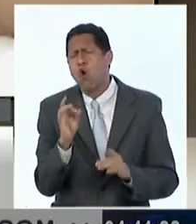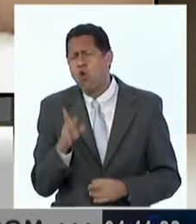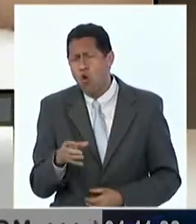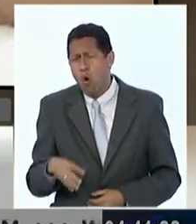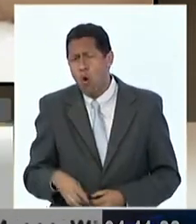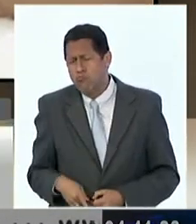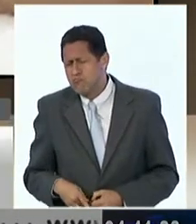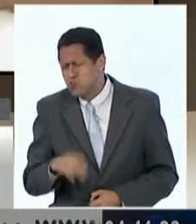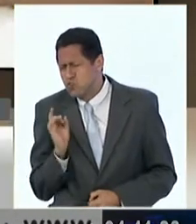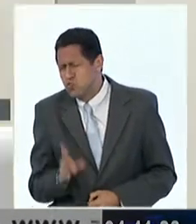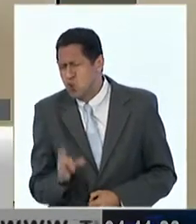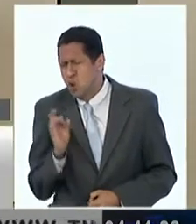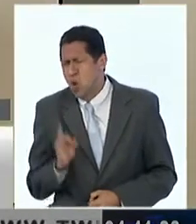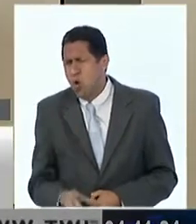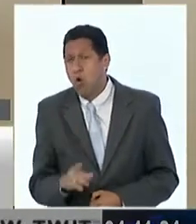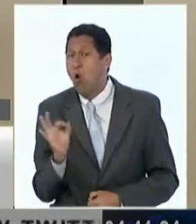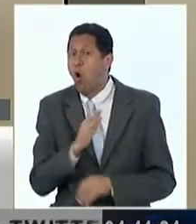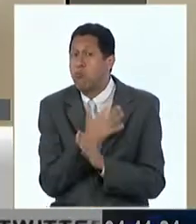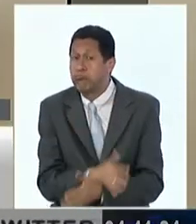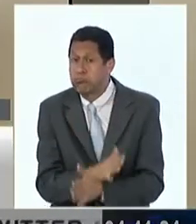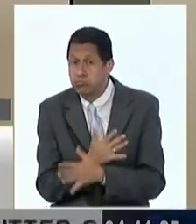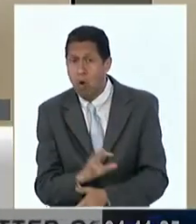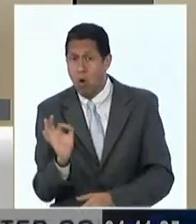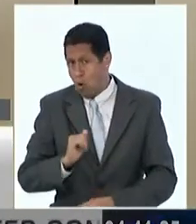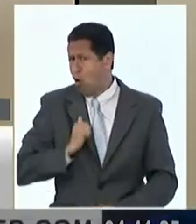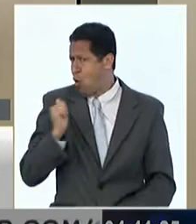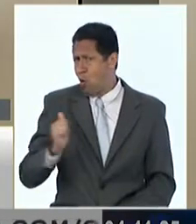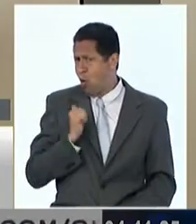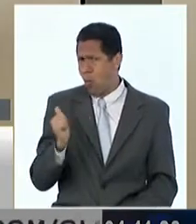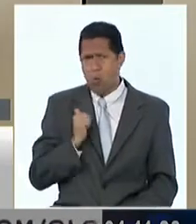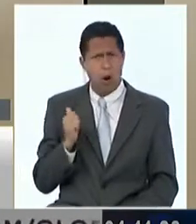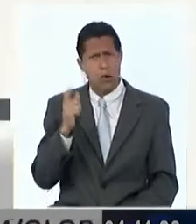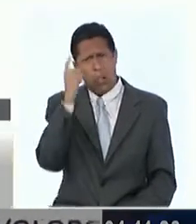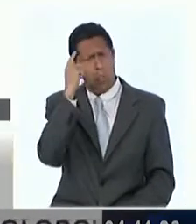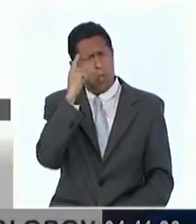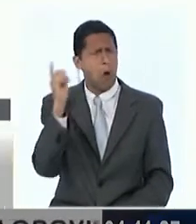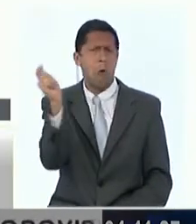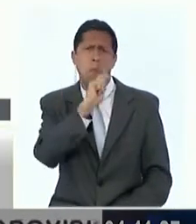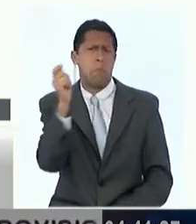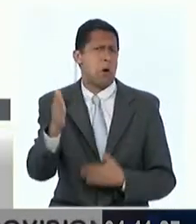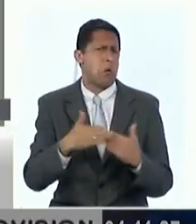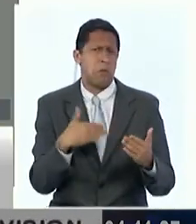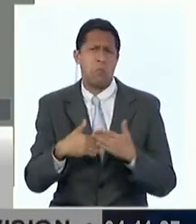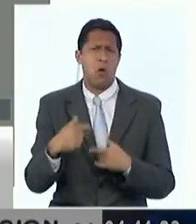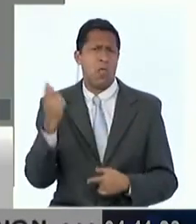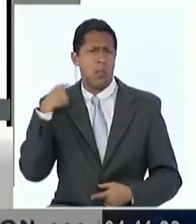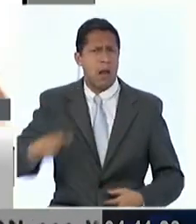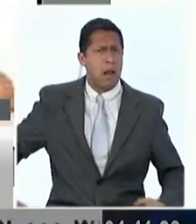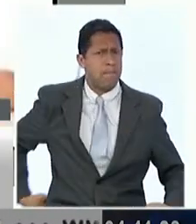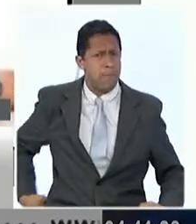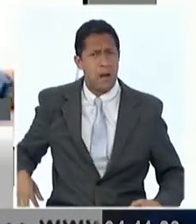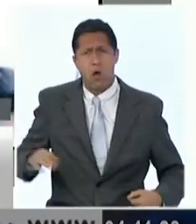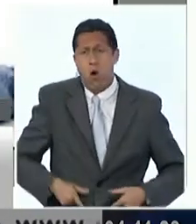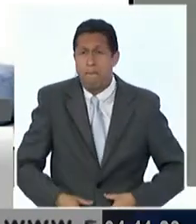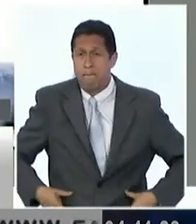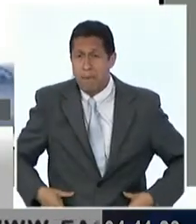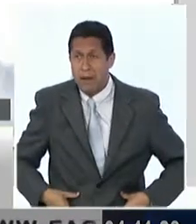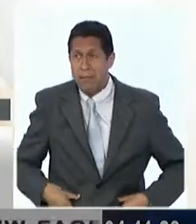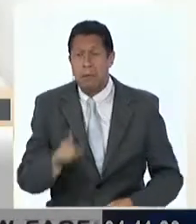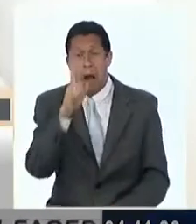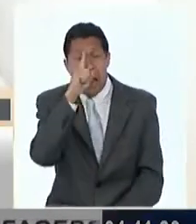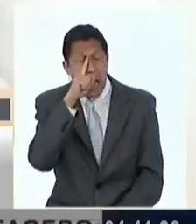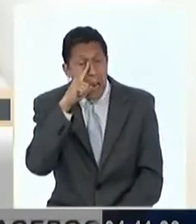cuando se tienen relaciones sexuales y en cualquier momento del día mes en la parte baja de la espalda o la pelvis anemia